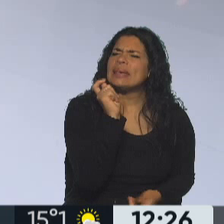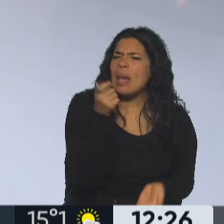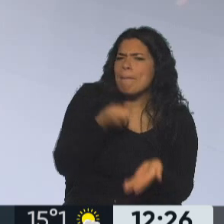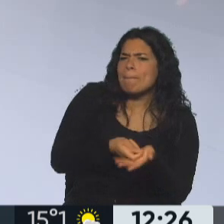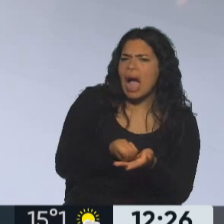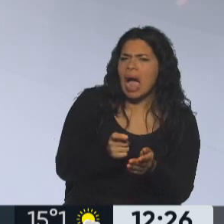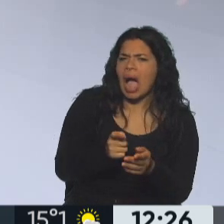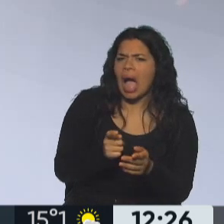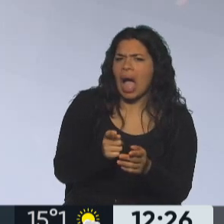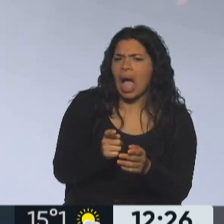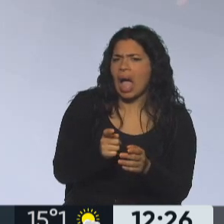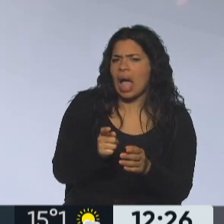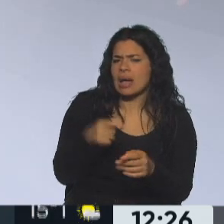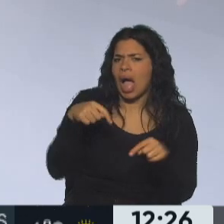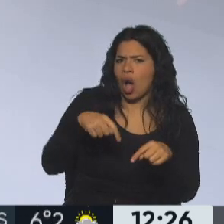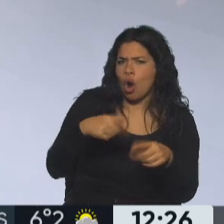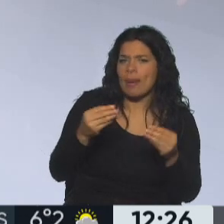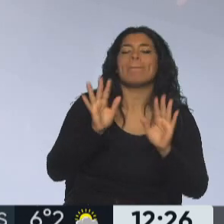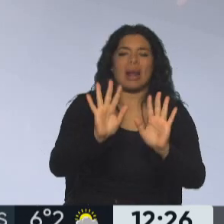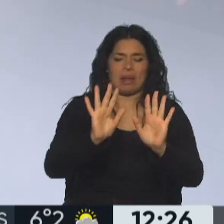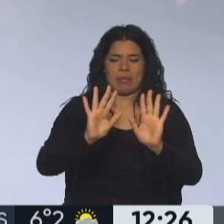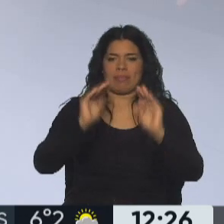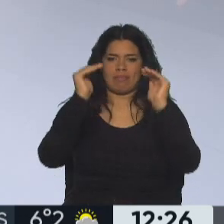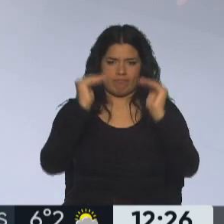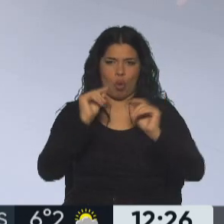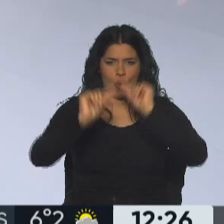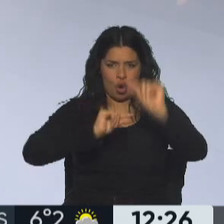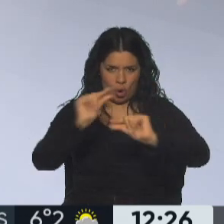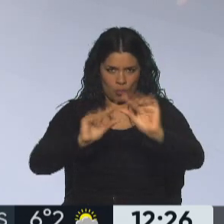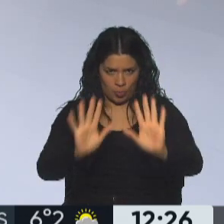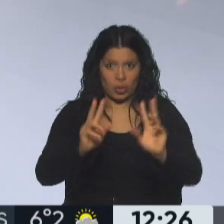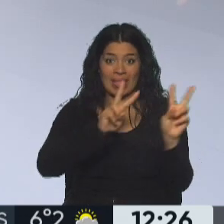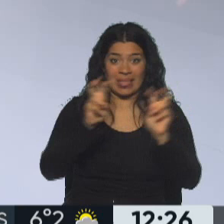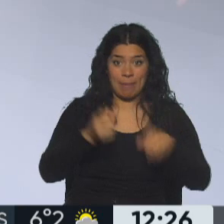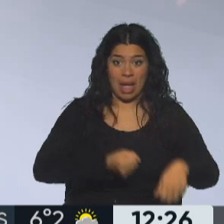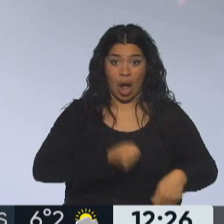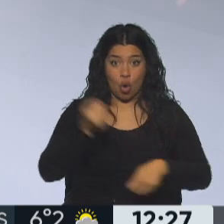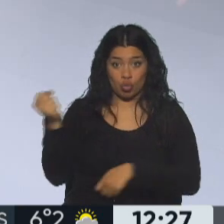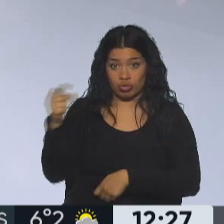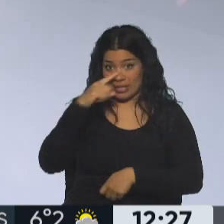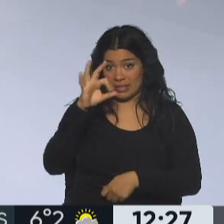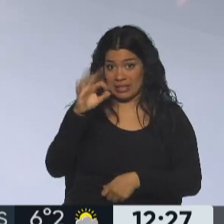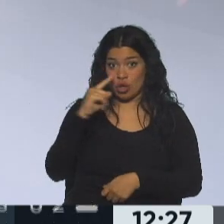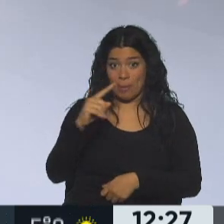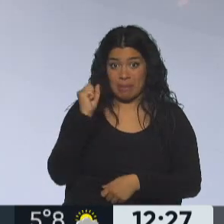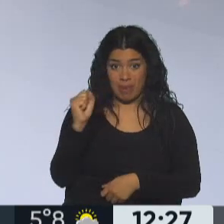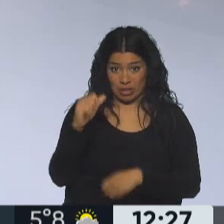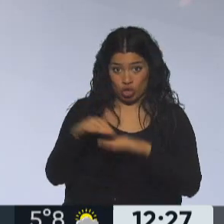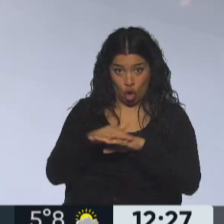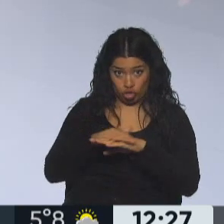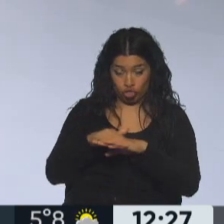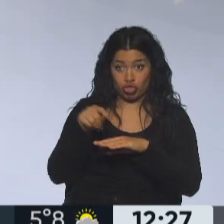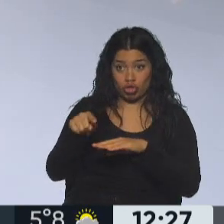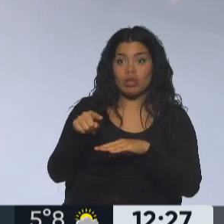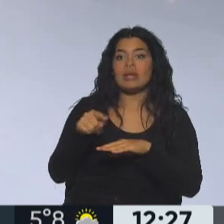En principio te hablo de la cifra global. Vamos. Con el tema del ajuste a 700.000 pesos Sí. del piso, ya habían quedado nada